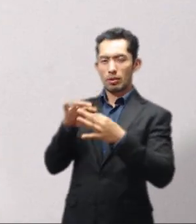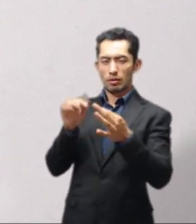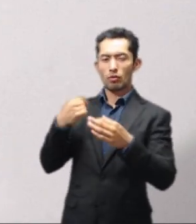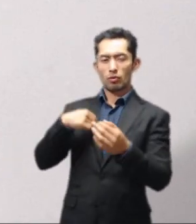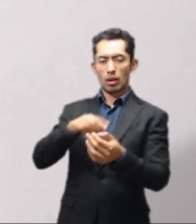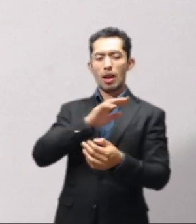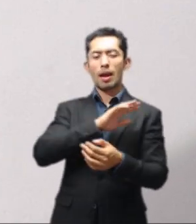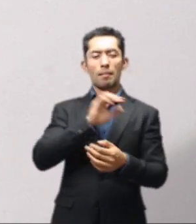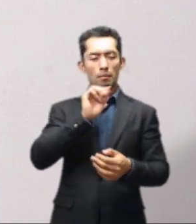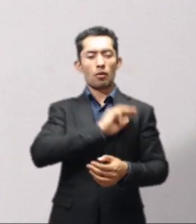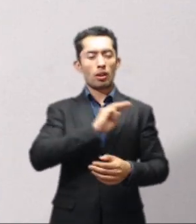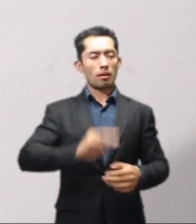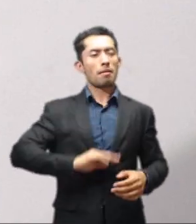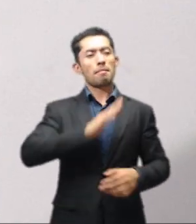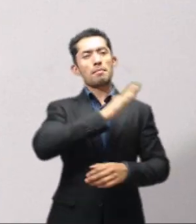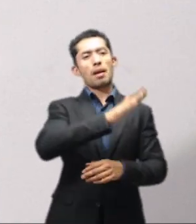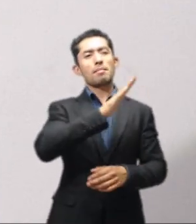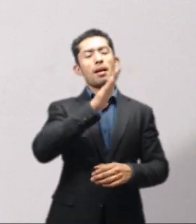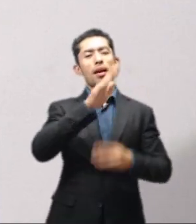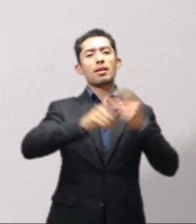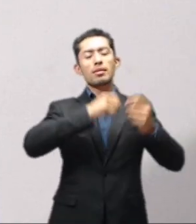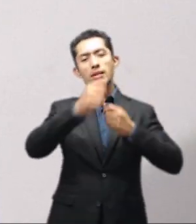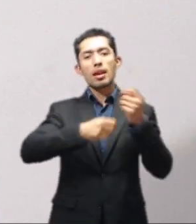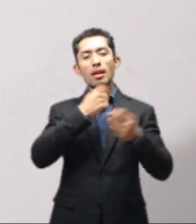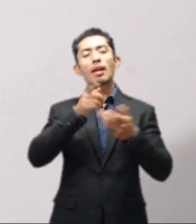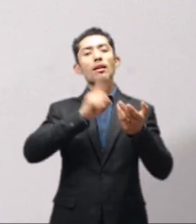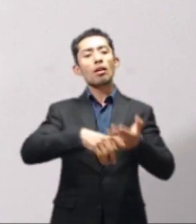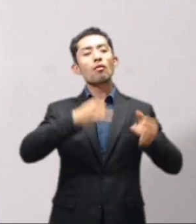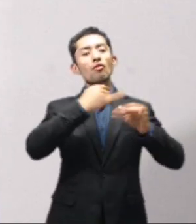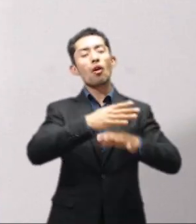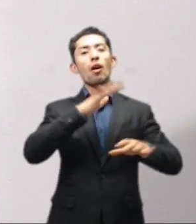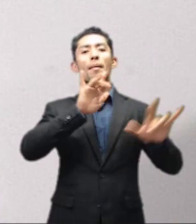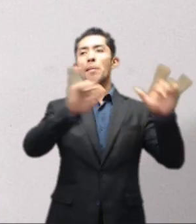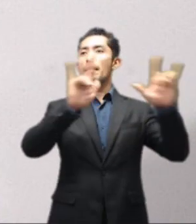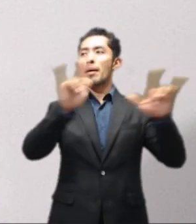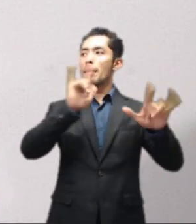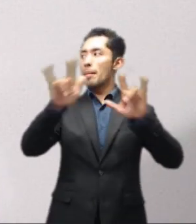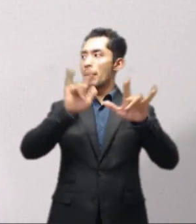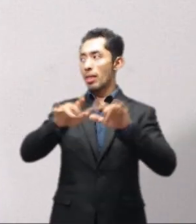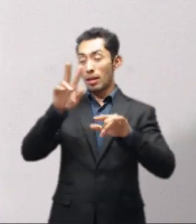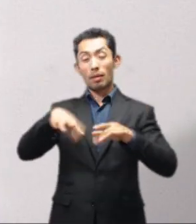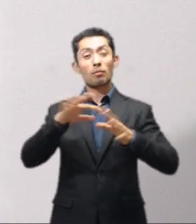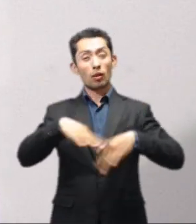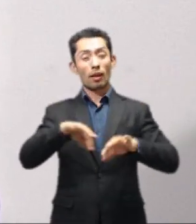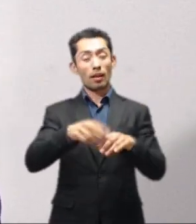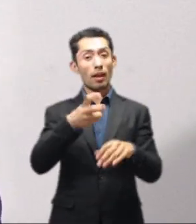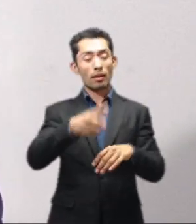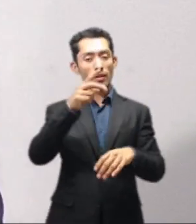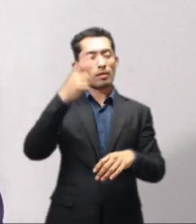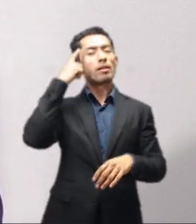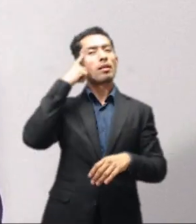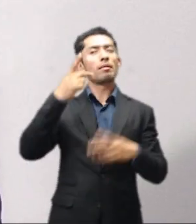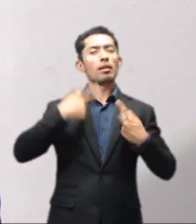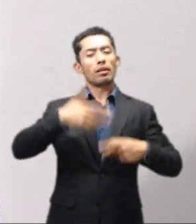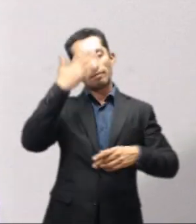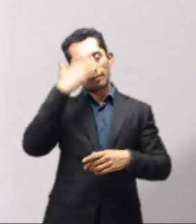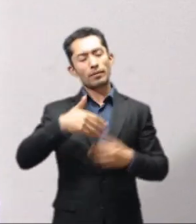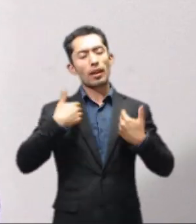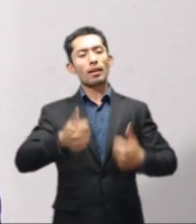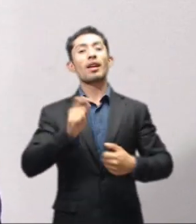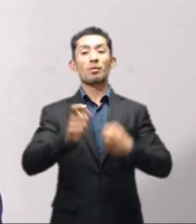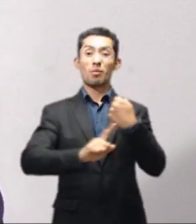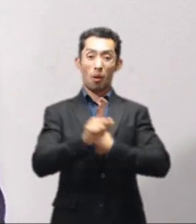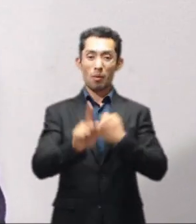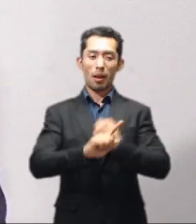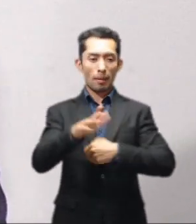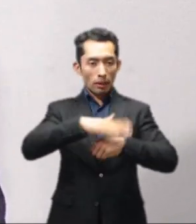recorrido el municipio en las tienditas poner información carteles creo que funciona bastante bien concientizar a la gente del problema en el